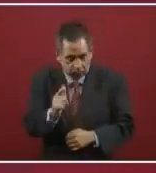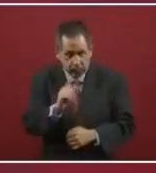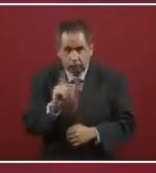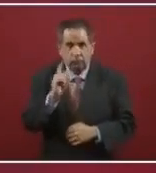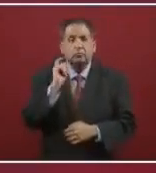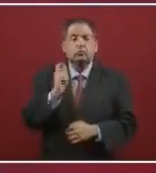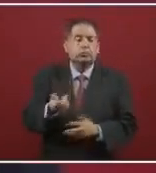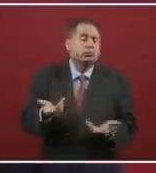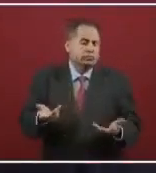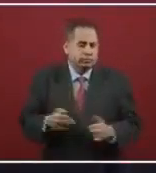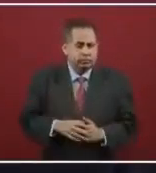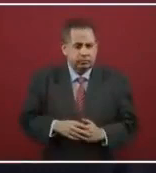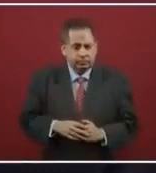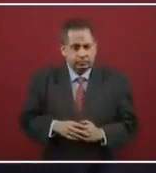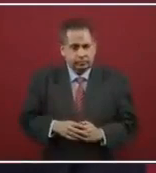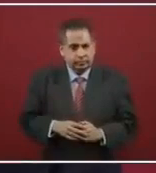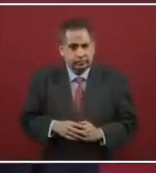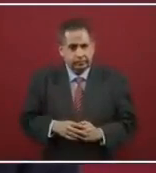que